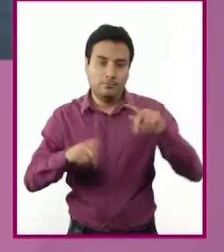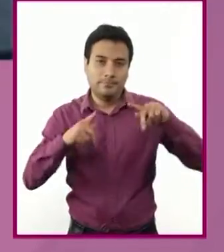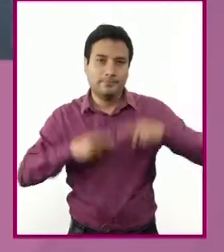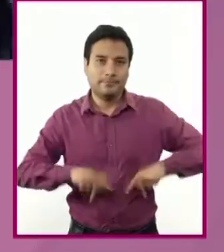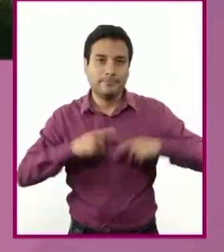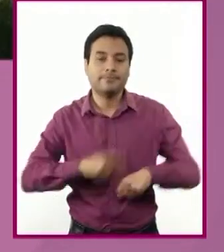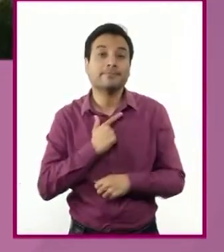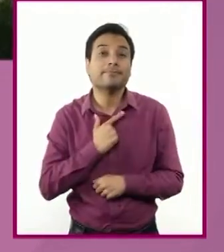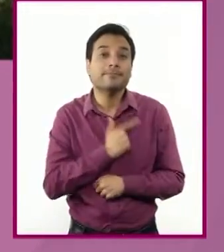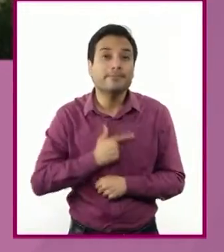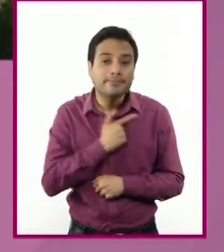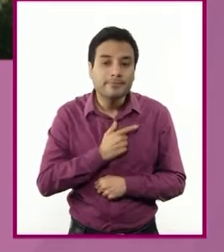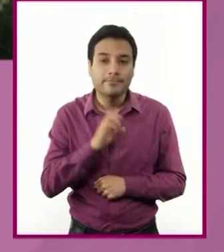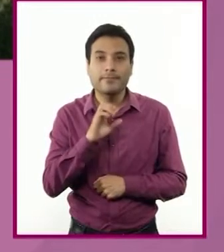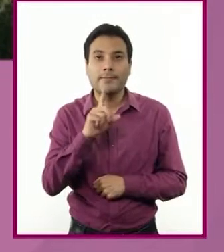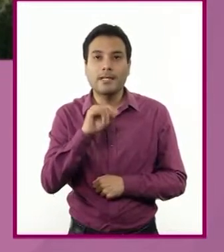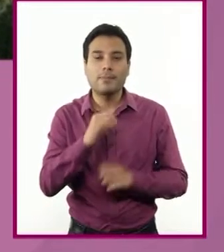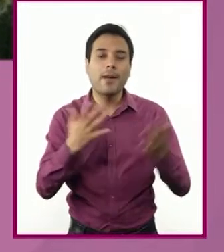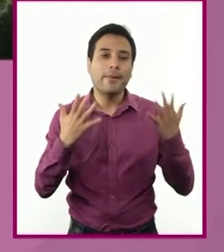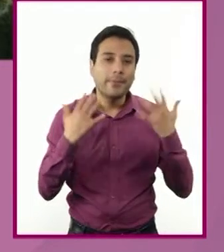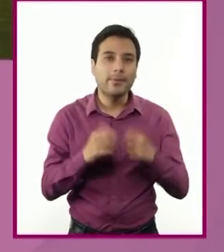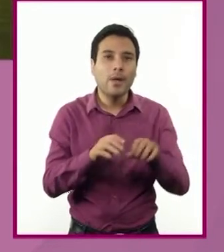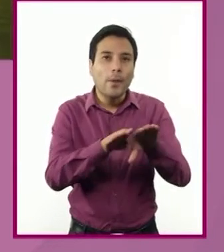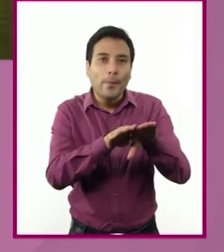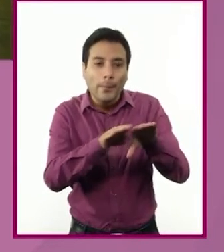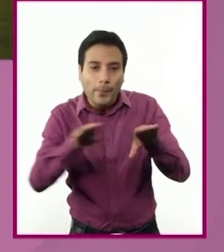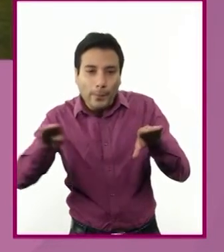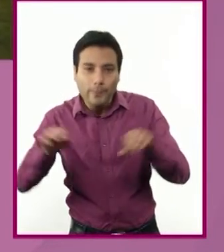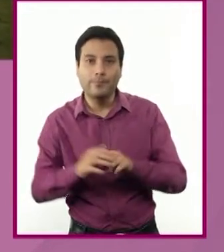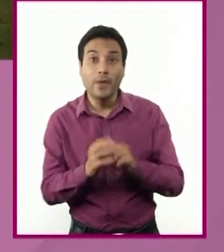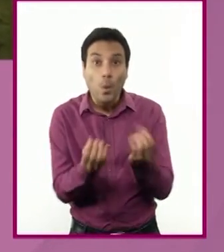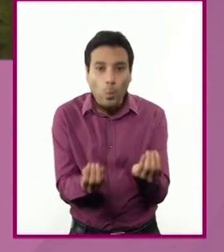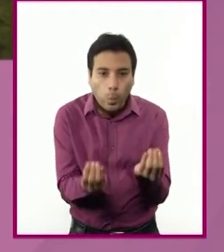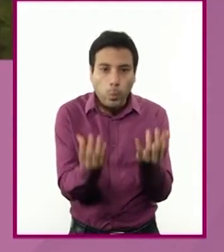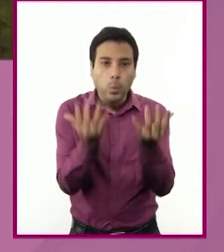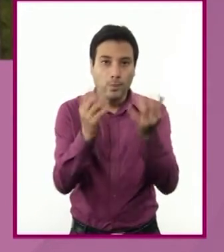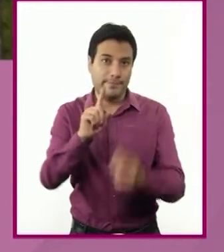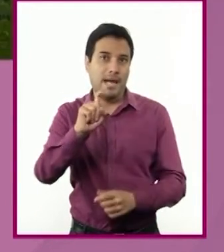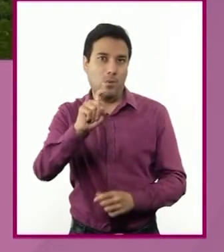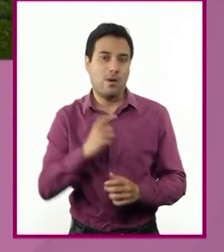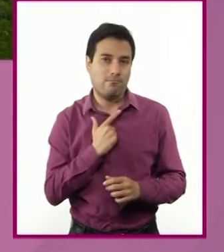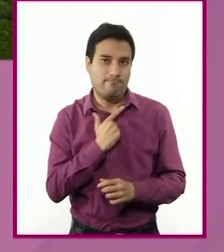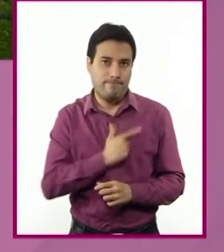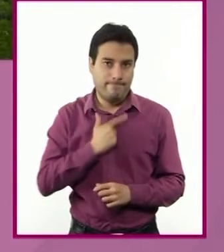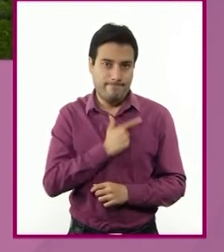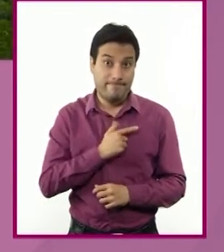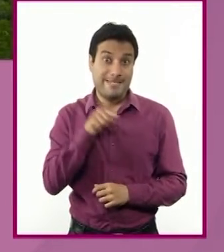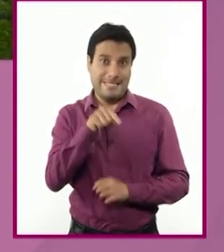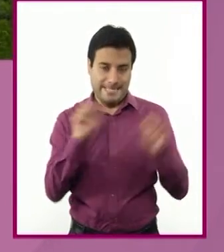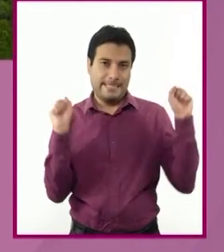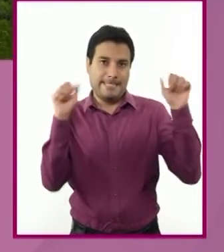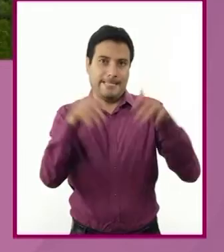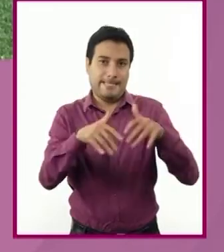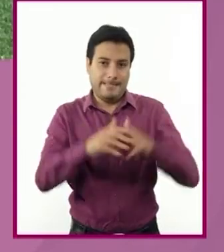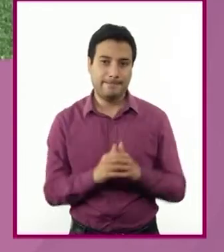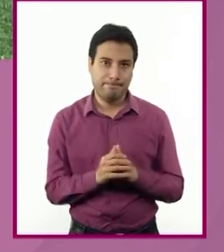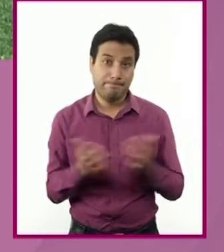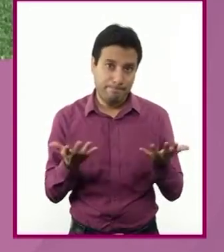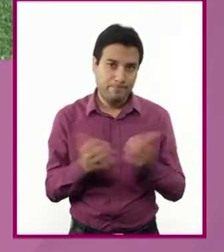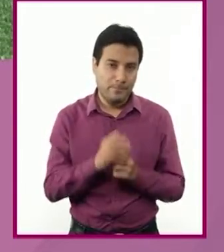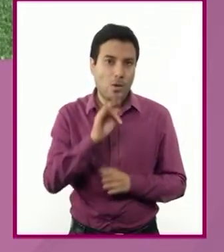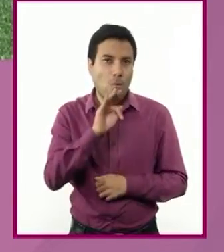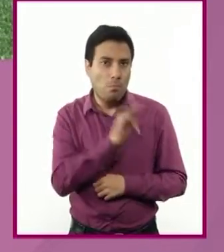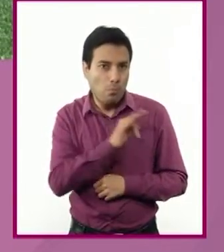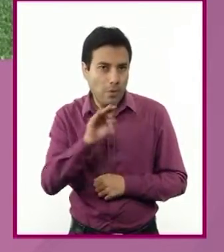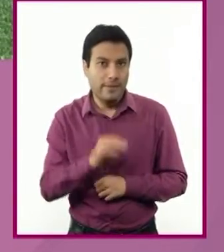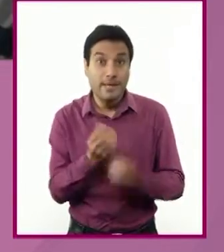climas templados, relieve de planicie y suelos fértiles con disponibilidad de agua, que le resulten favorables tanto para el